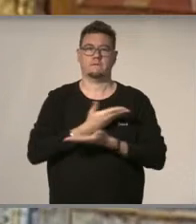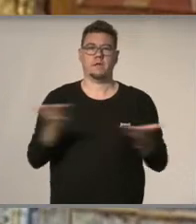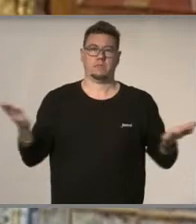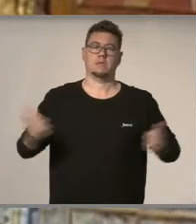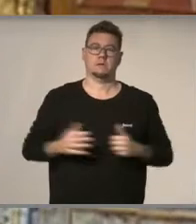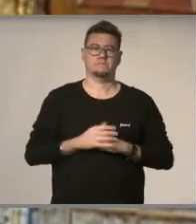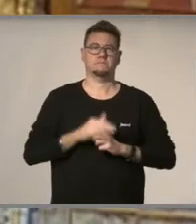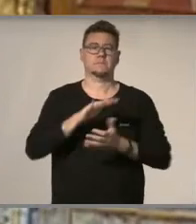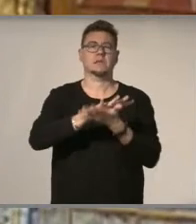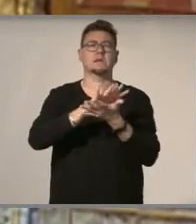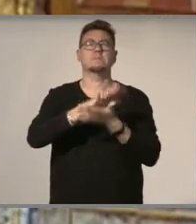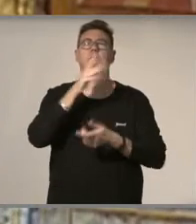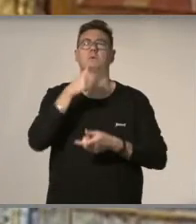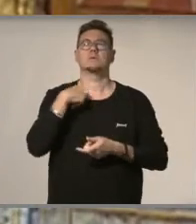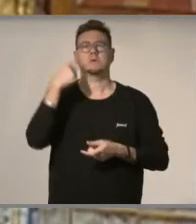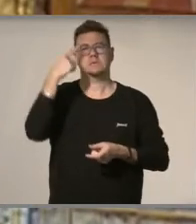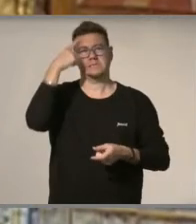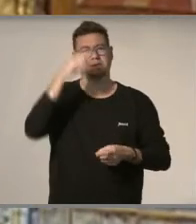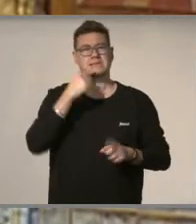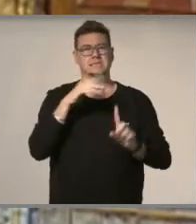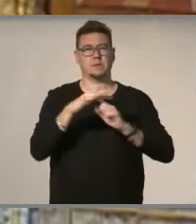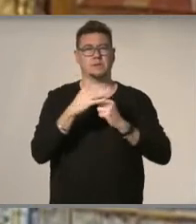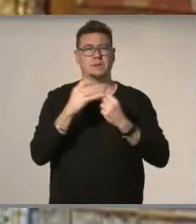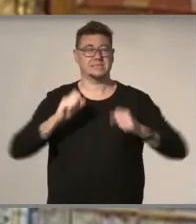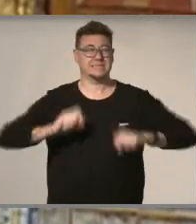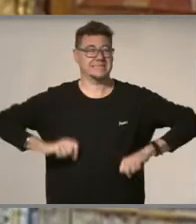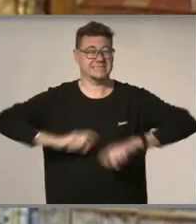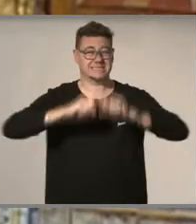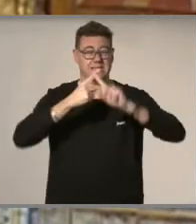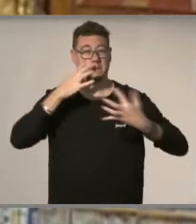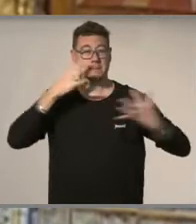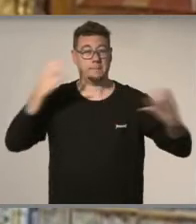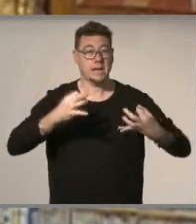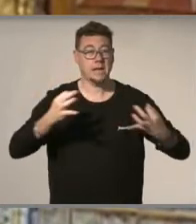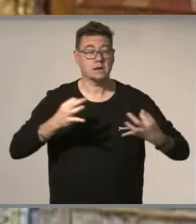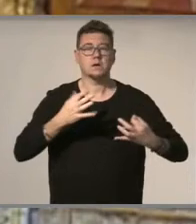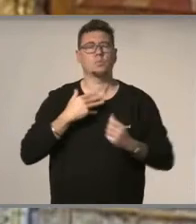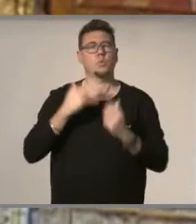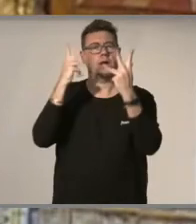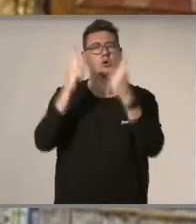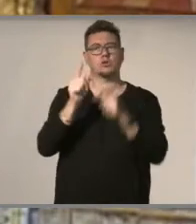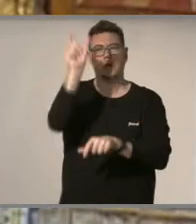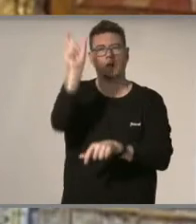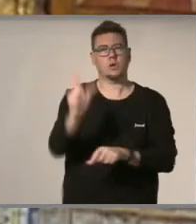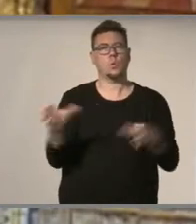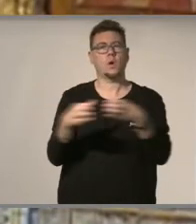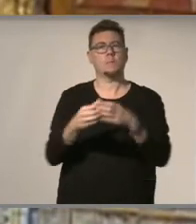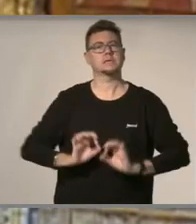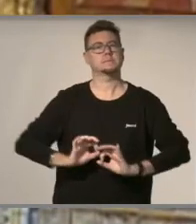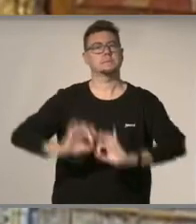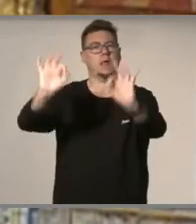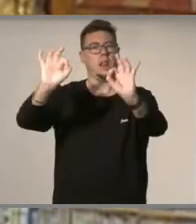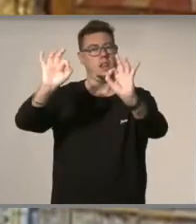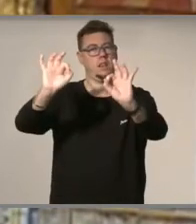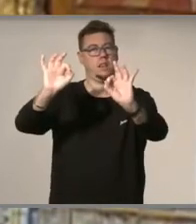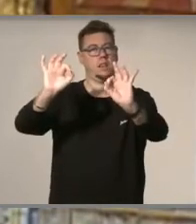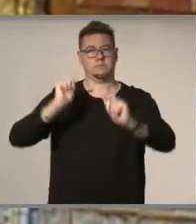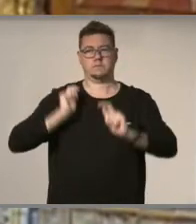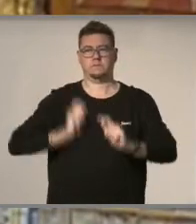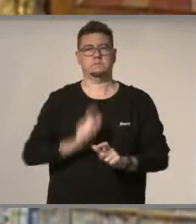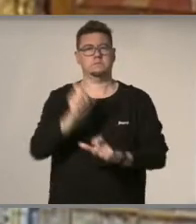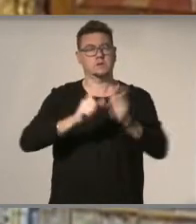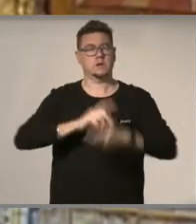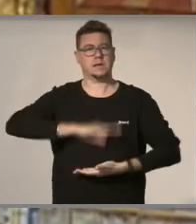La tranquilidad que supone saber que en situaciones extraordinarias de peligro se puede contar con un cuerpo especializado con